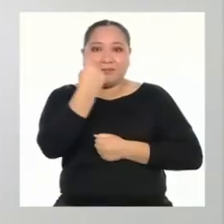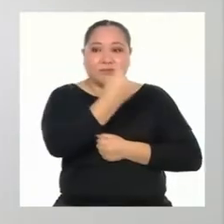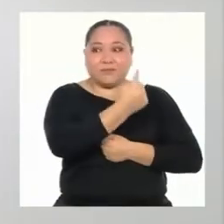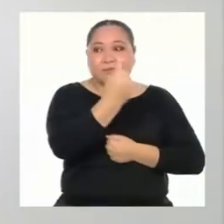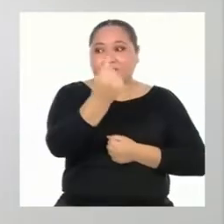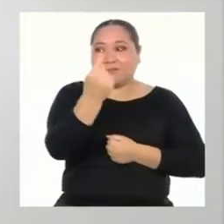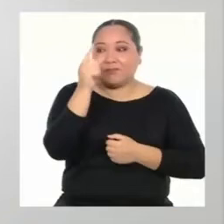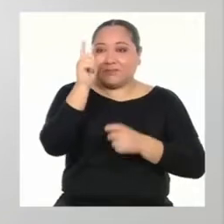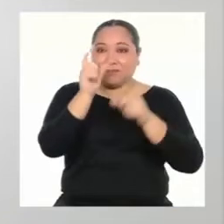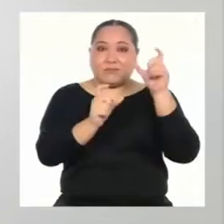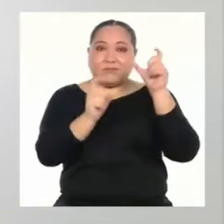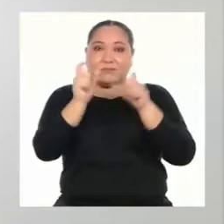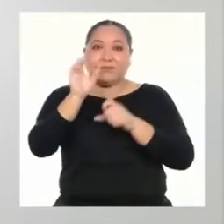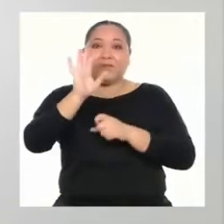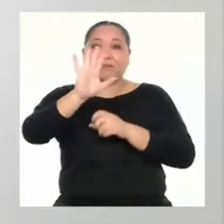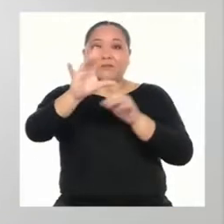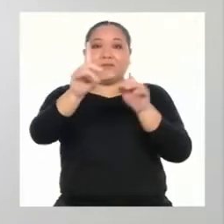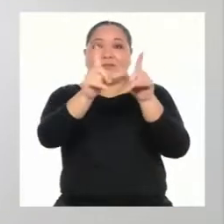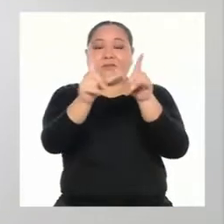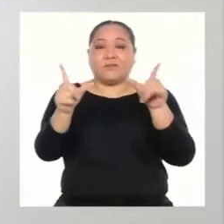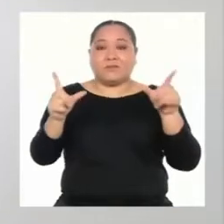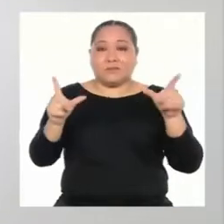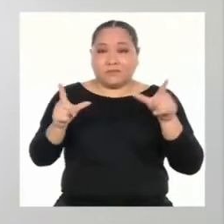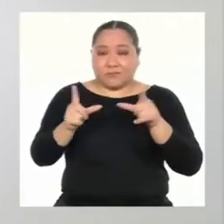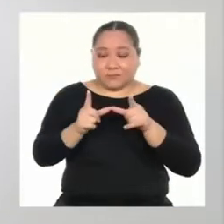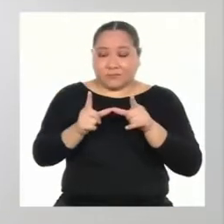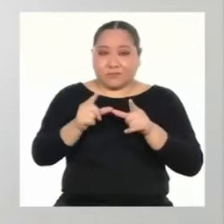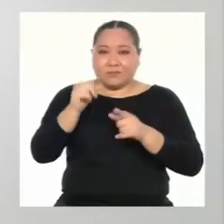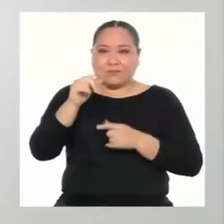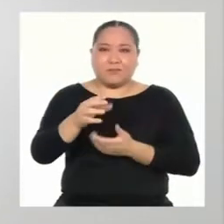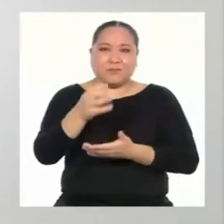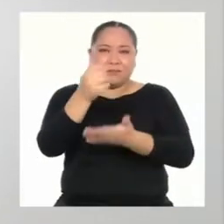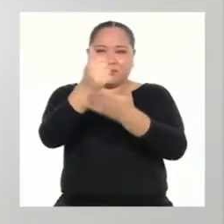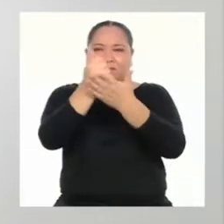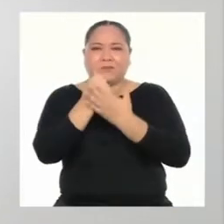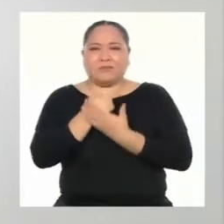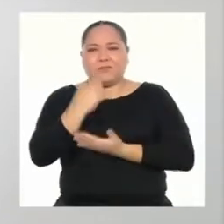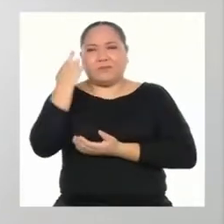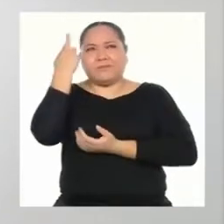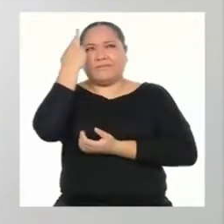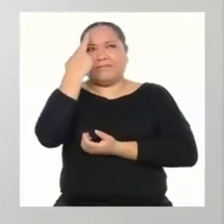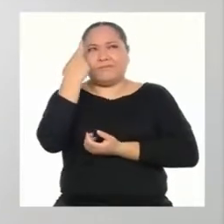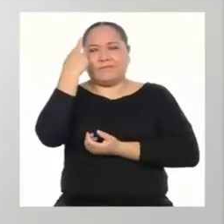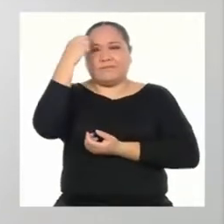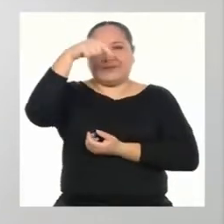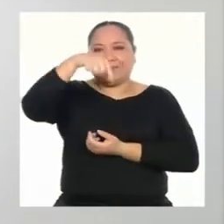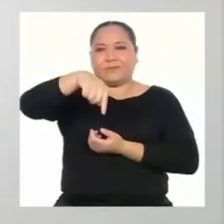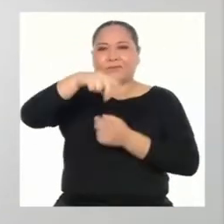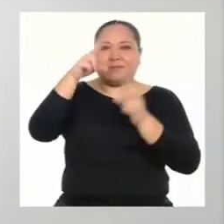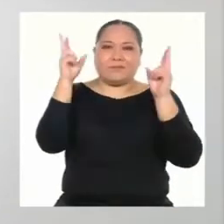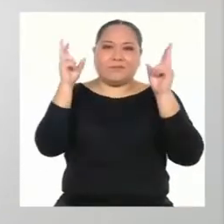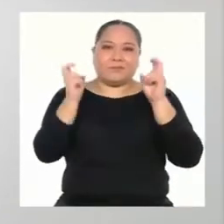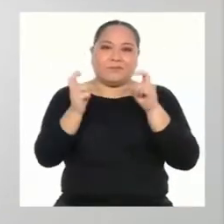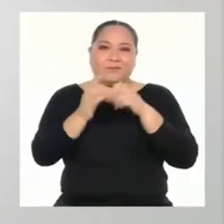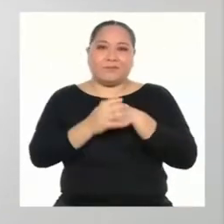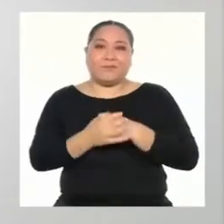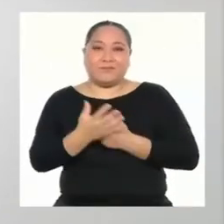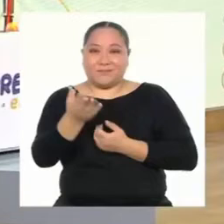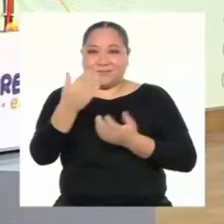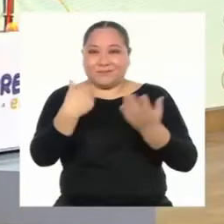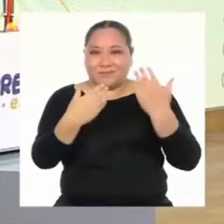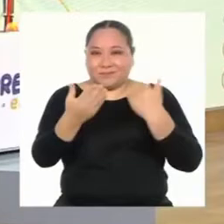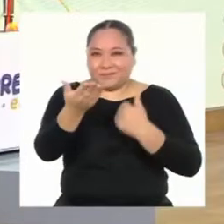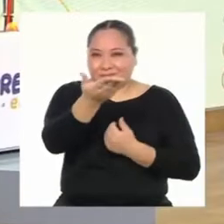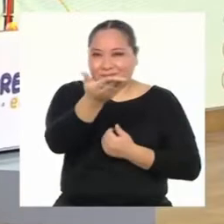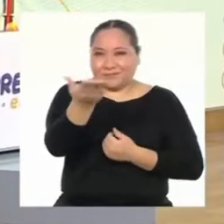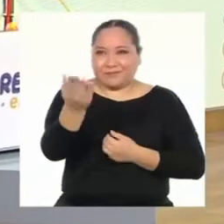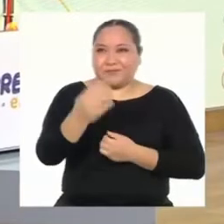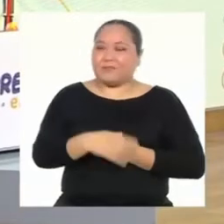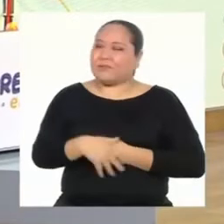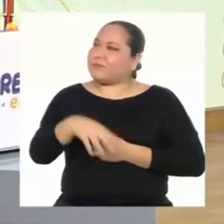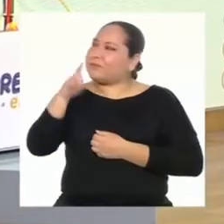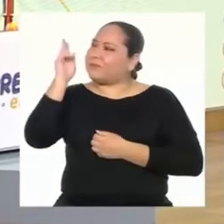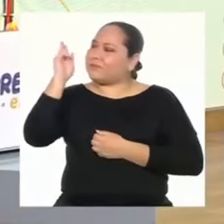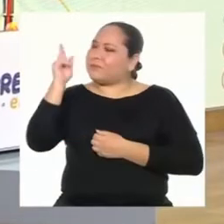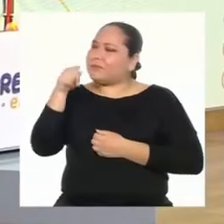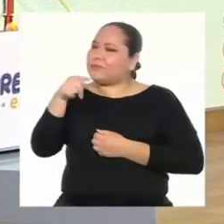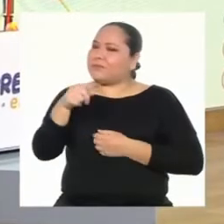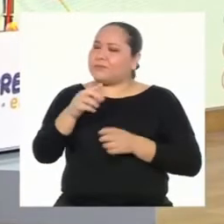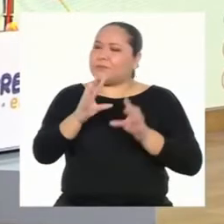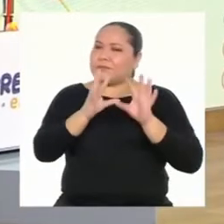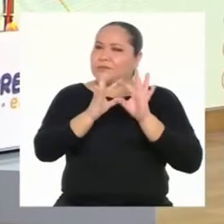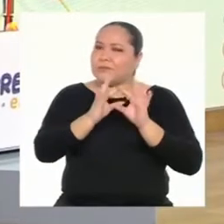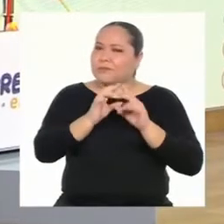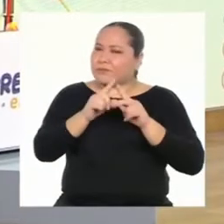cada persona, desde su lugar, nos ayude a reflexionar sobre este tema. Contamos con ustedes. Profesora,